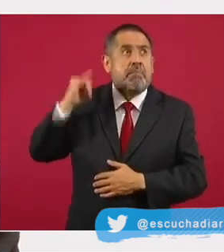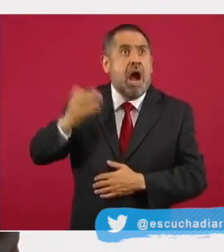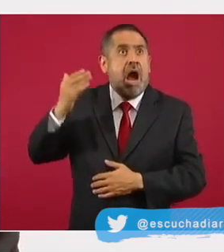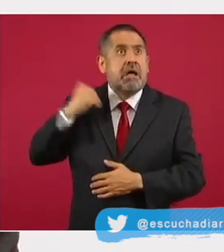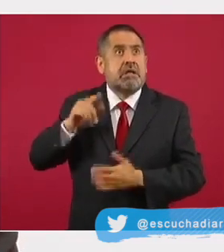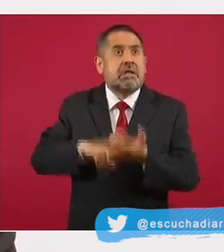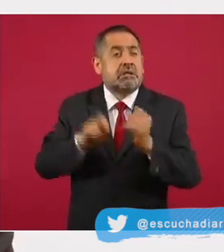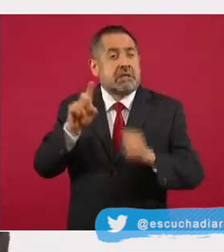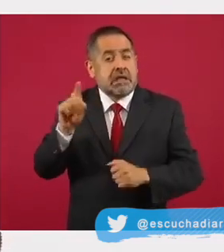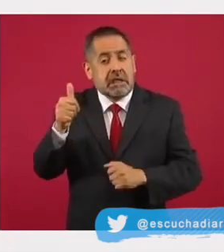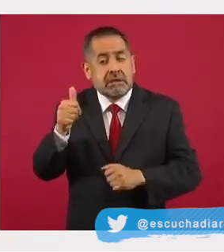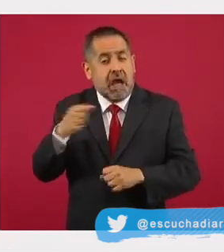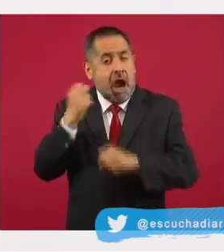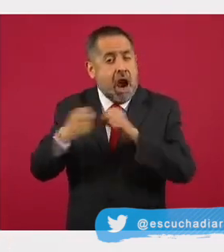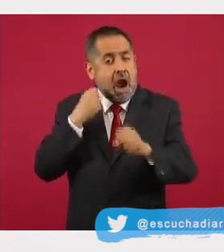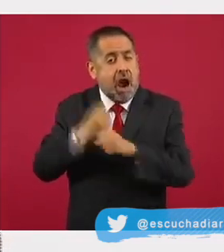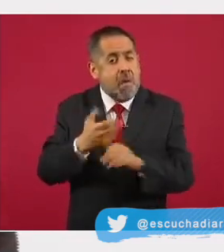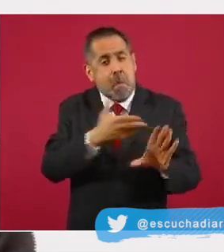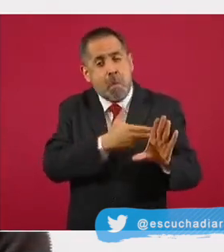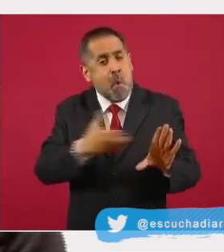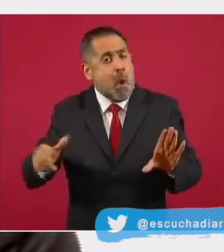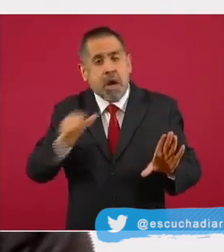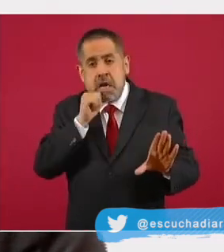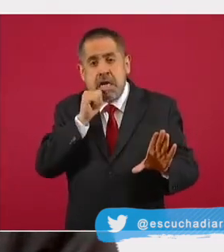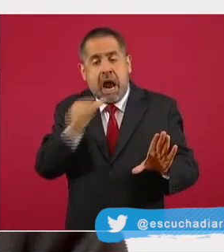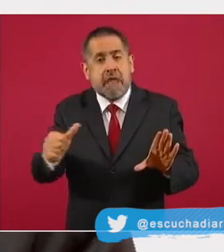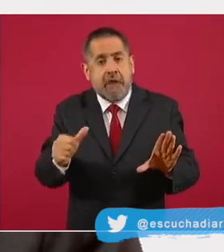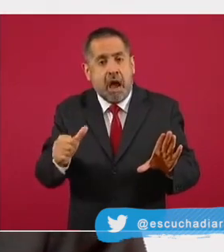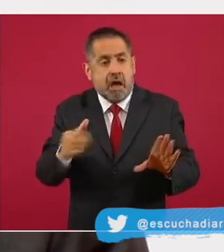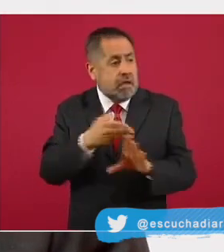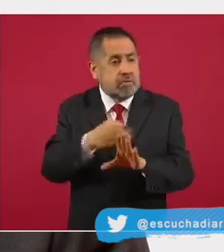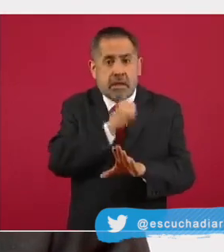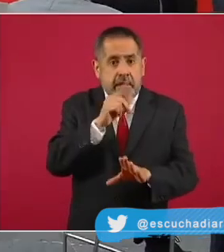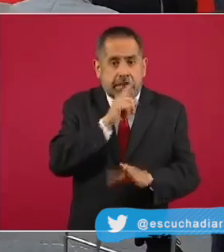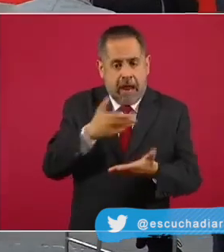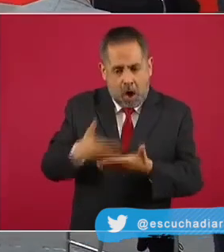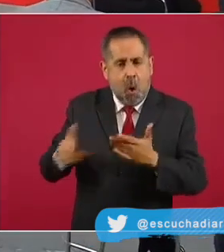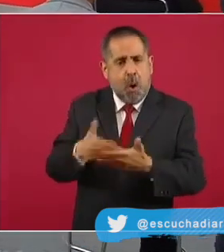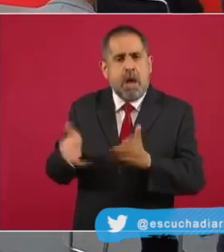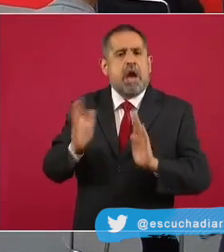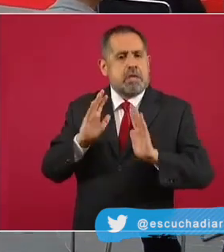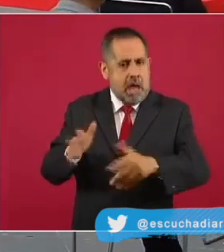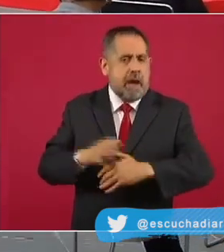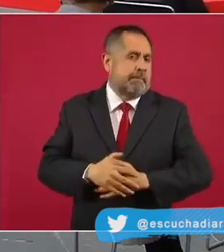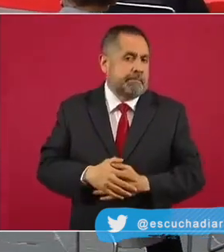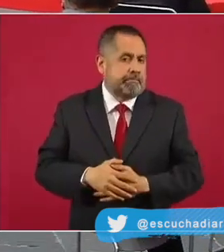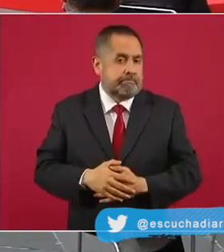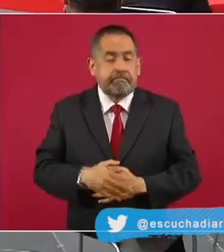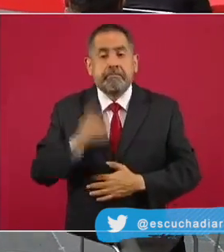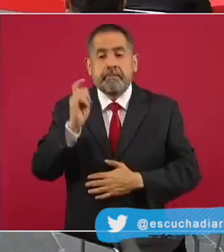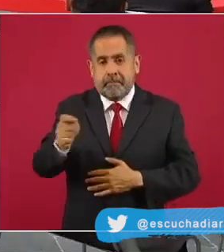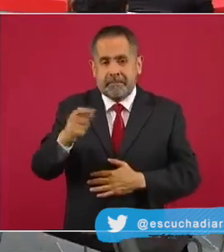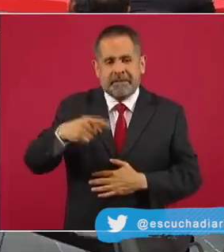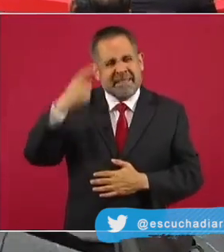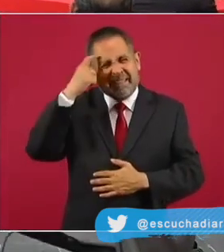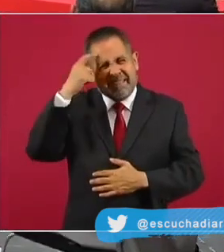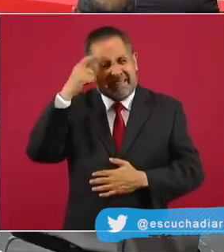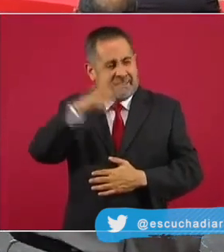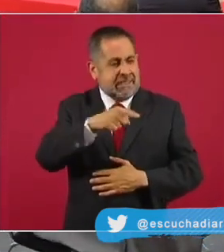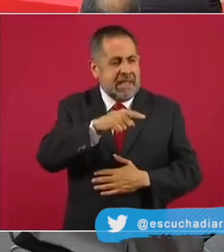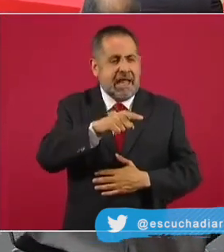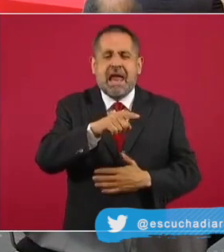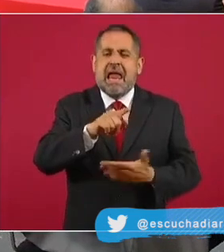últimos 36 años del periodo neoliberal ni en épocas anteriores. Se canceló la mal llamada